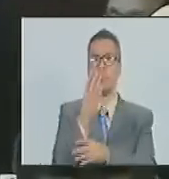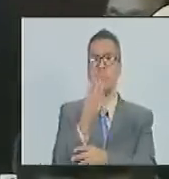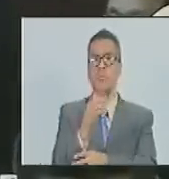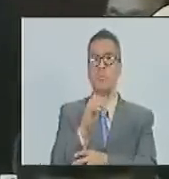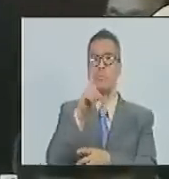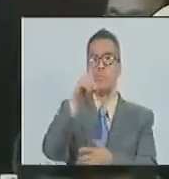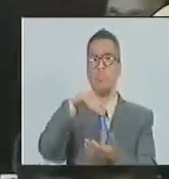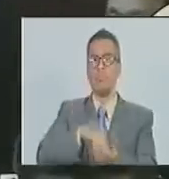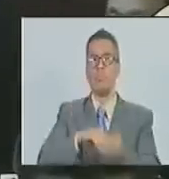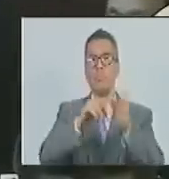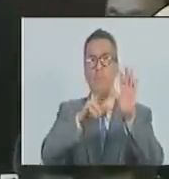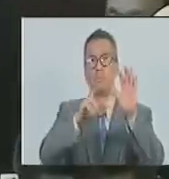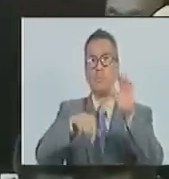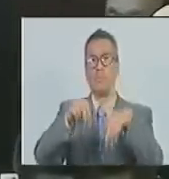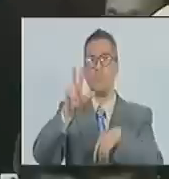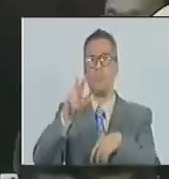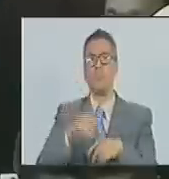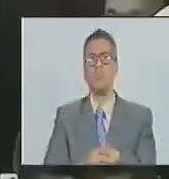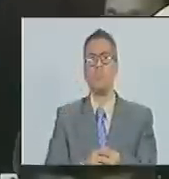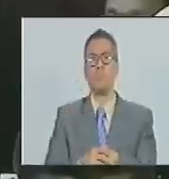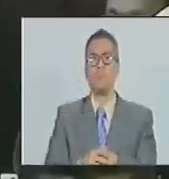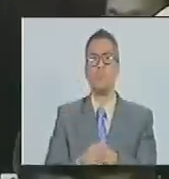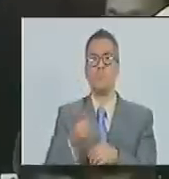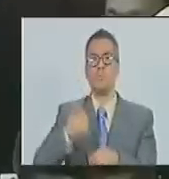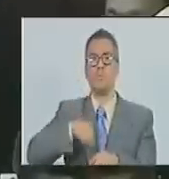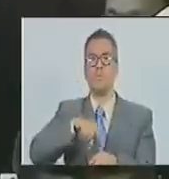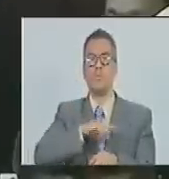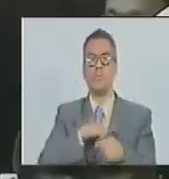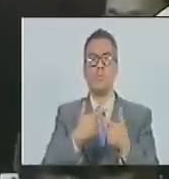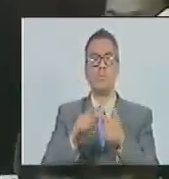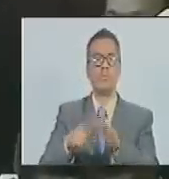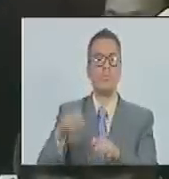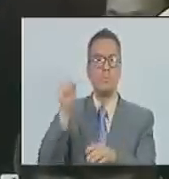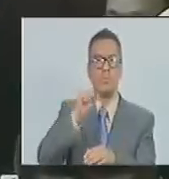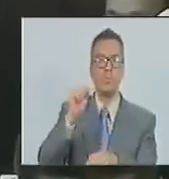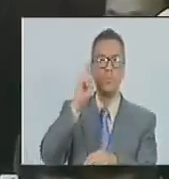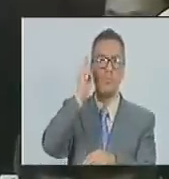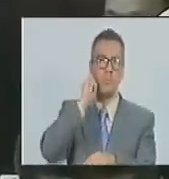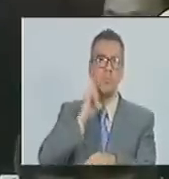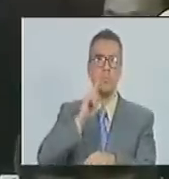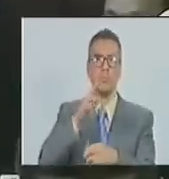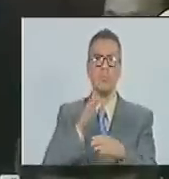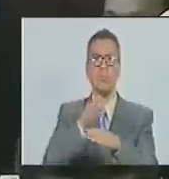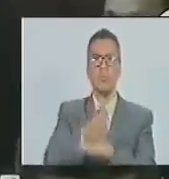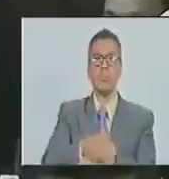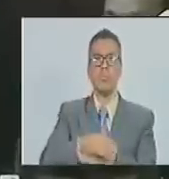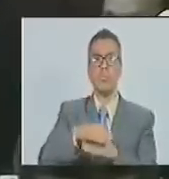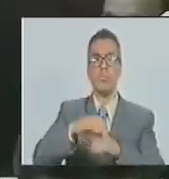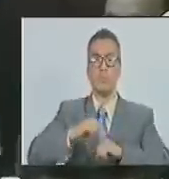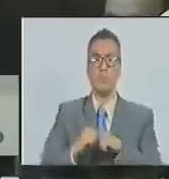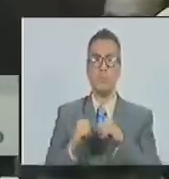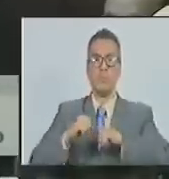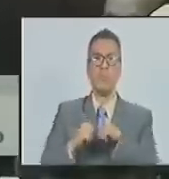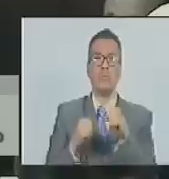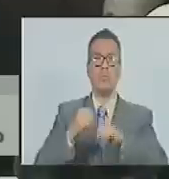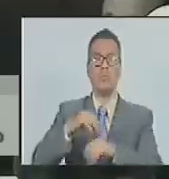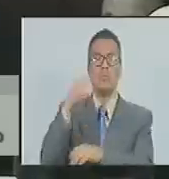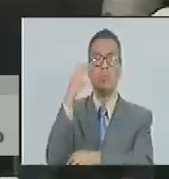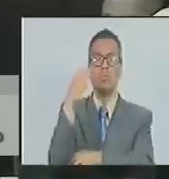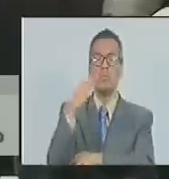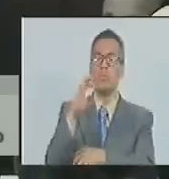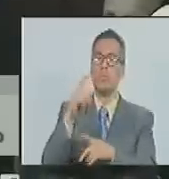de mayo de 1813, cuando nuestro libertador Simón Bolívar sale de Cúcuta, previa